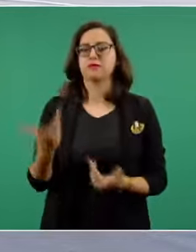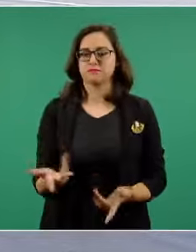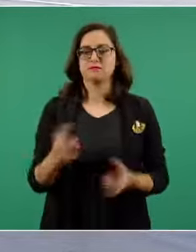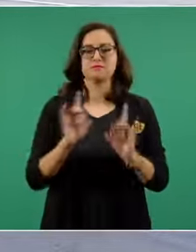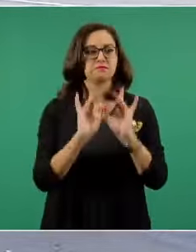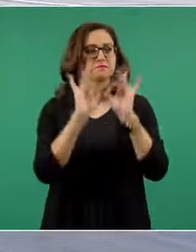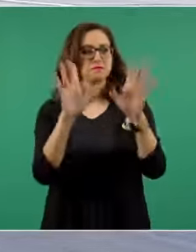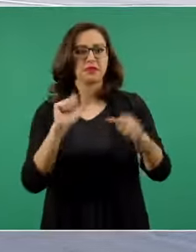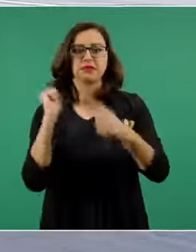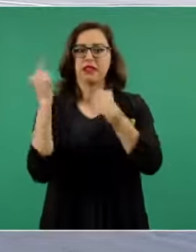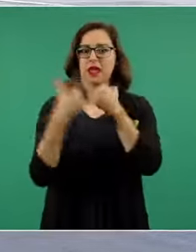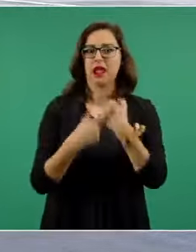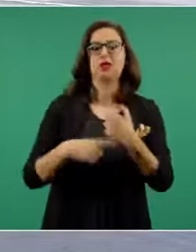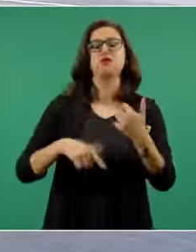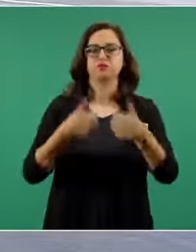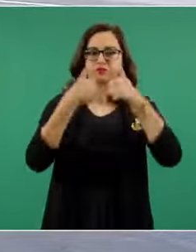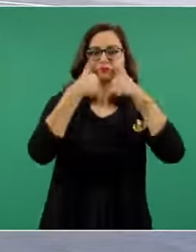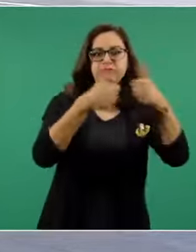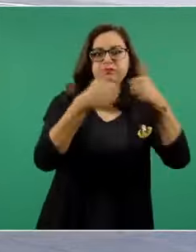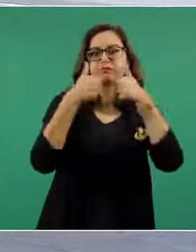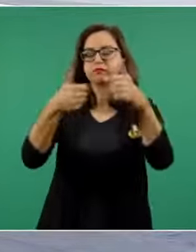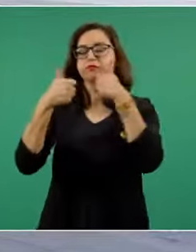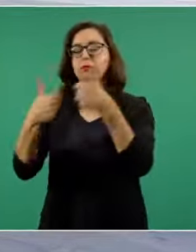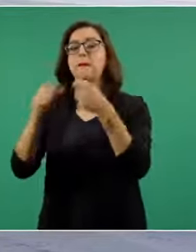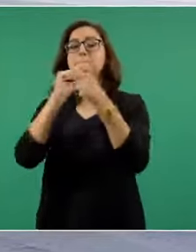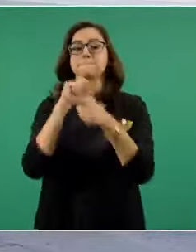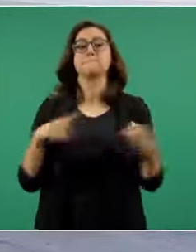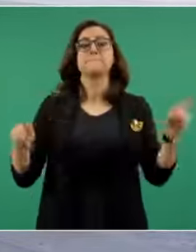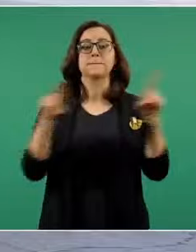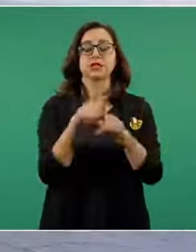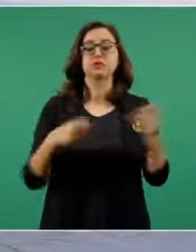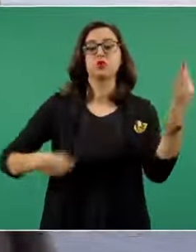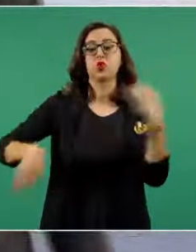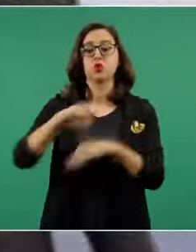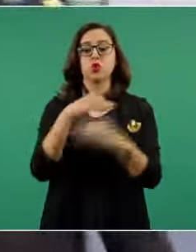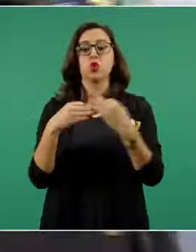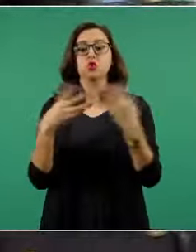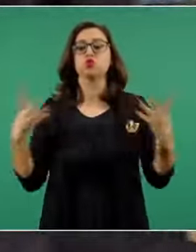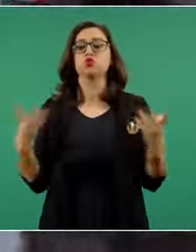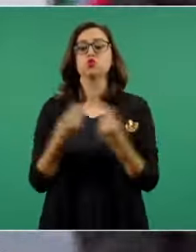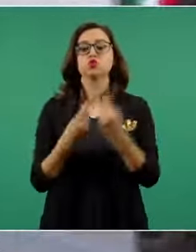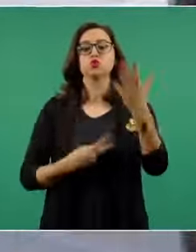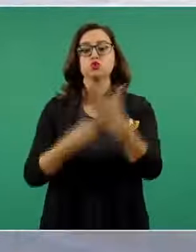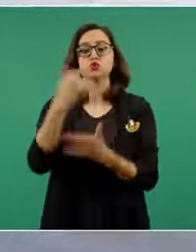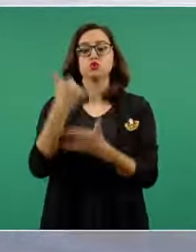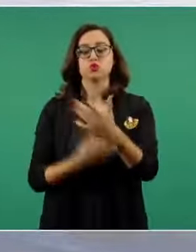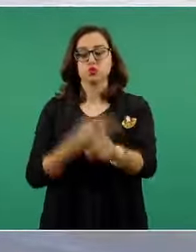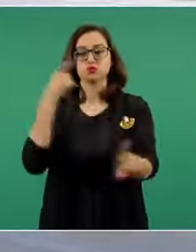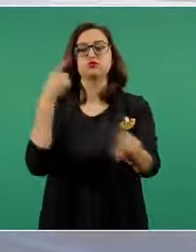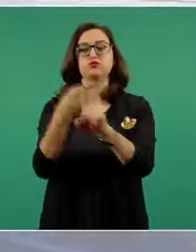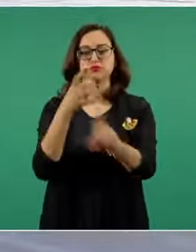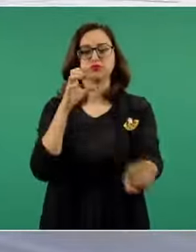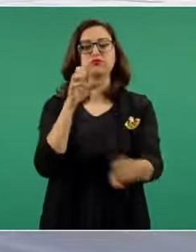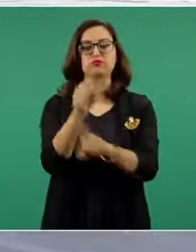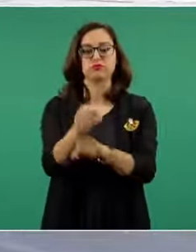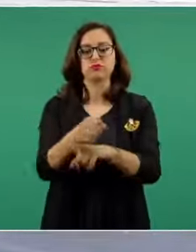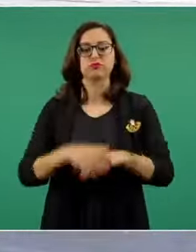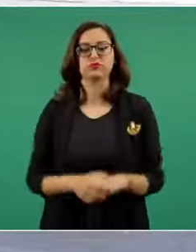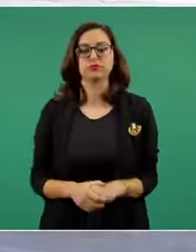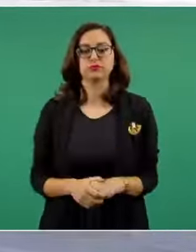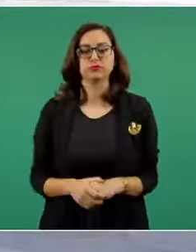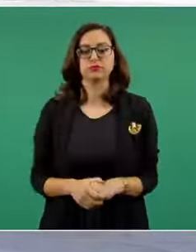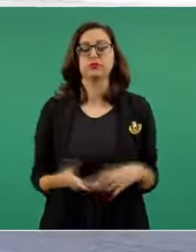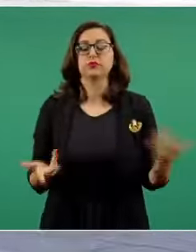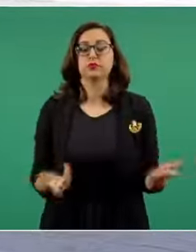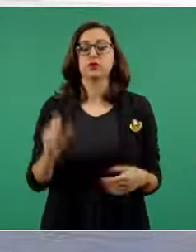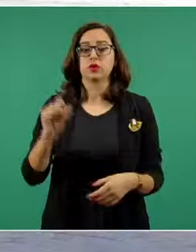necesidades del pueblo de México y coadyuvar en el logro de los proyectos prioritarios del Gobierno Federal. Me acompañan un